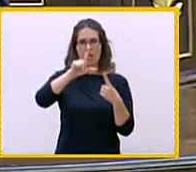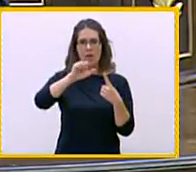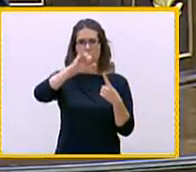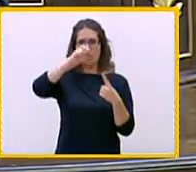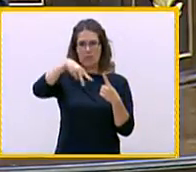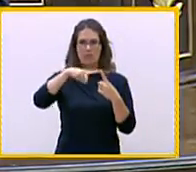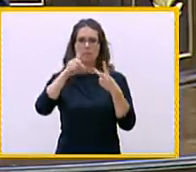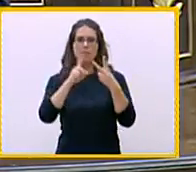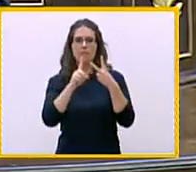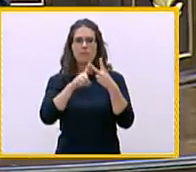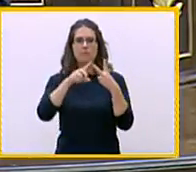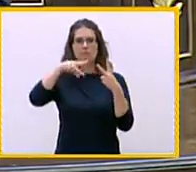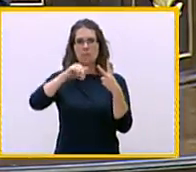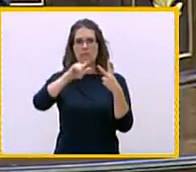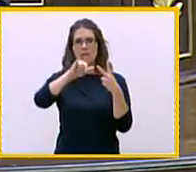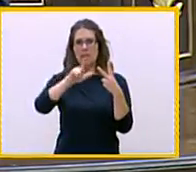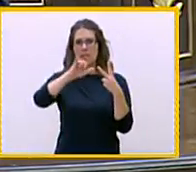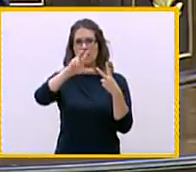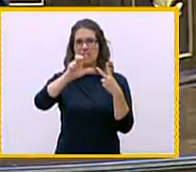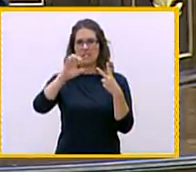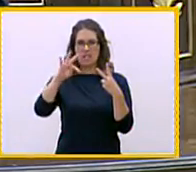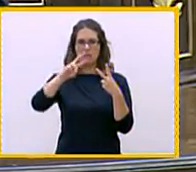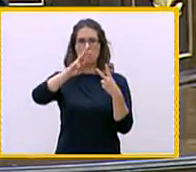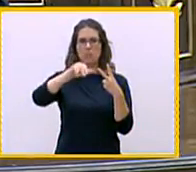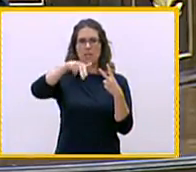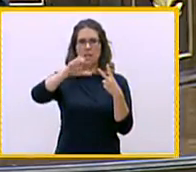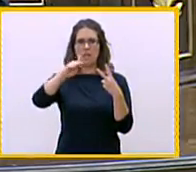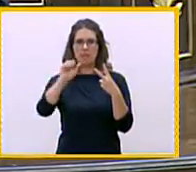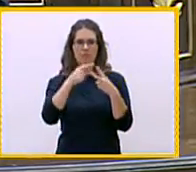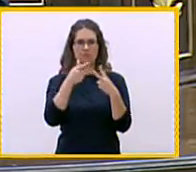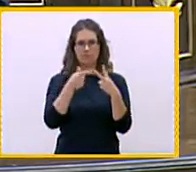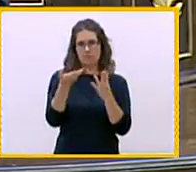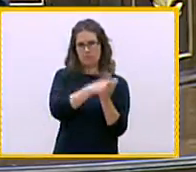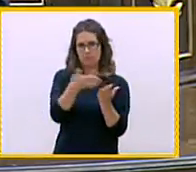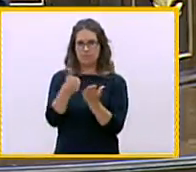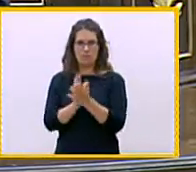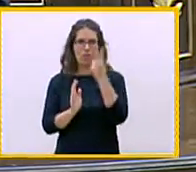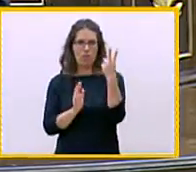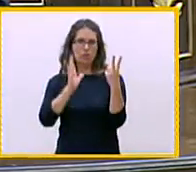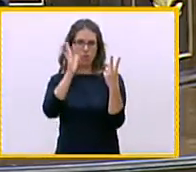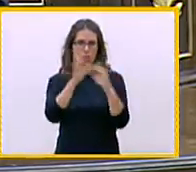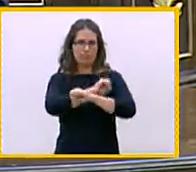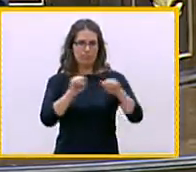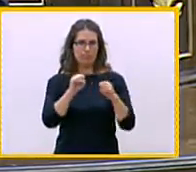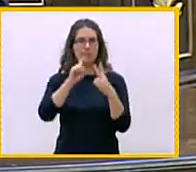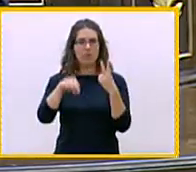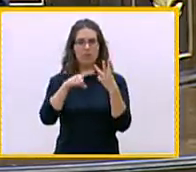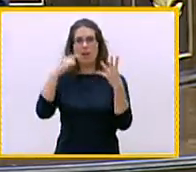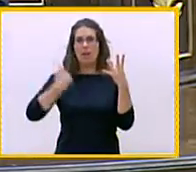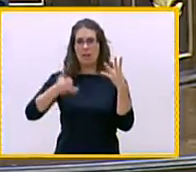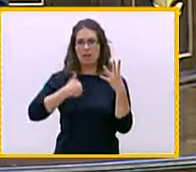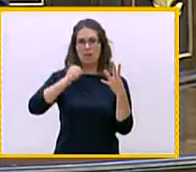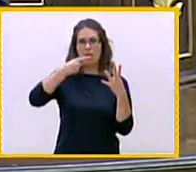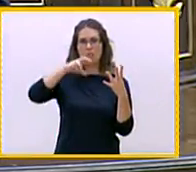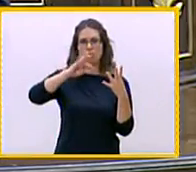soldado Nirillet Pineda Marín. También han resultado gravemente heridos el teniente Agustín Gras Báez y